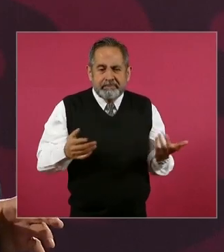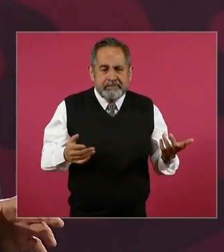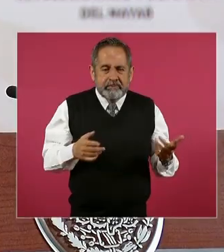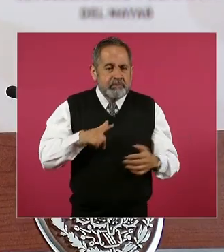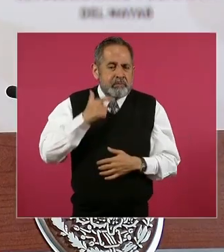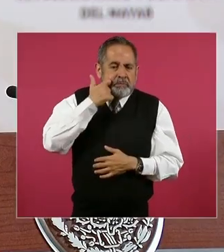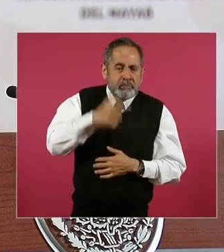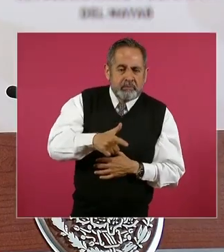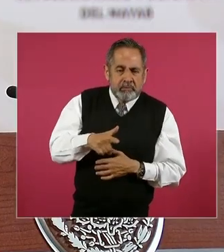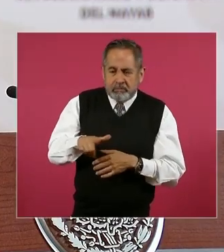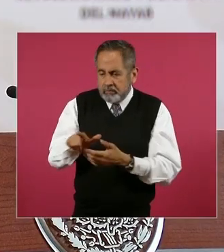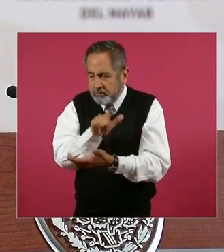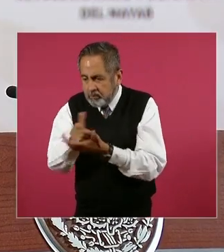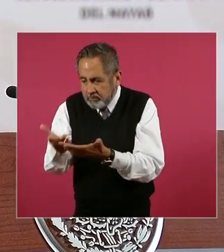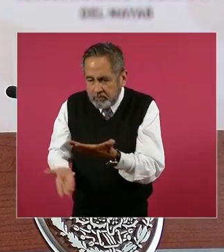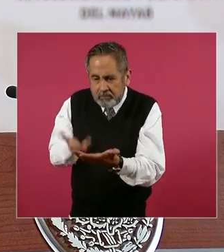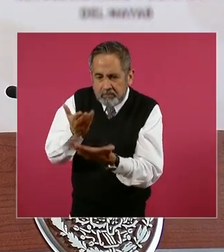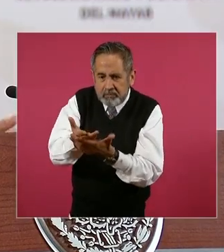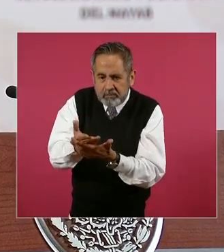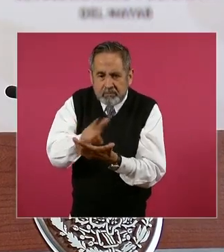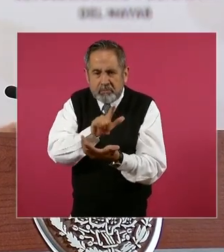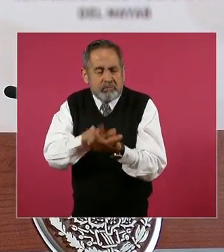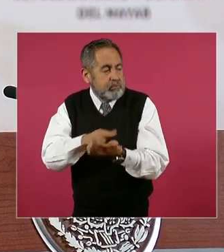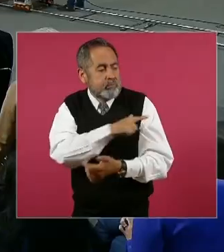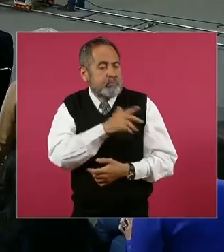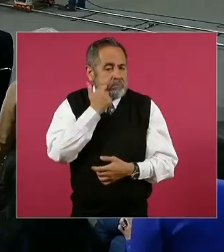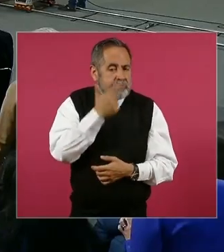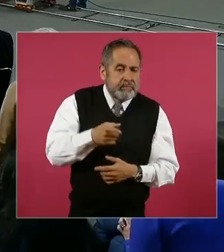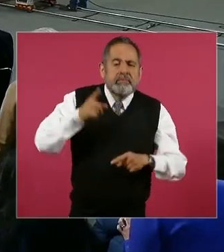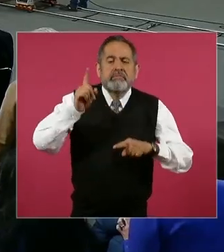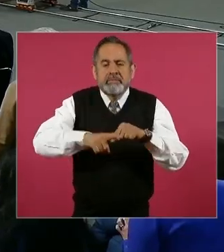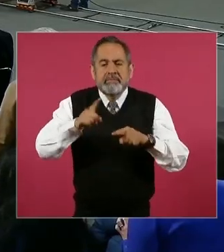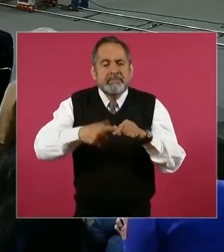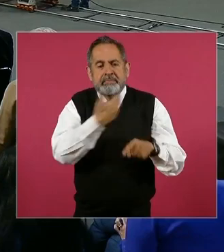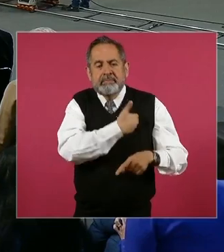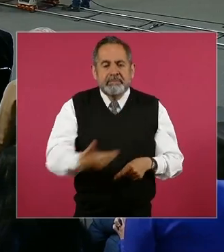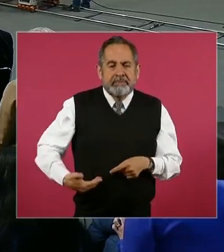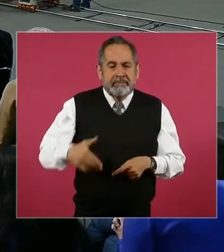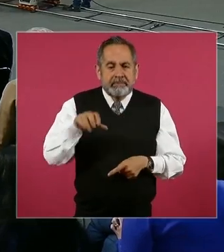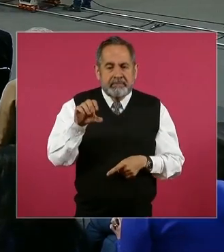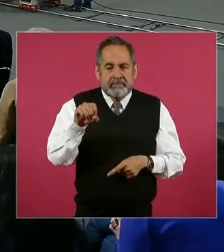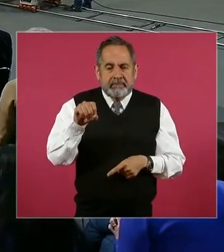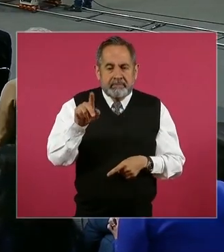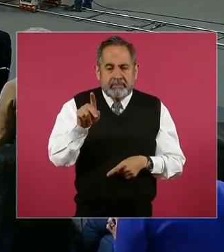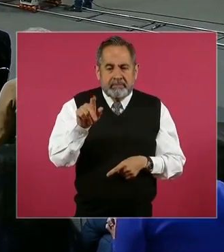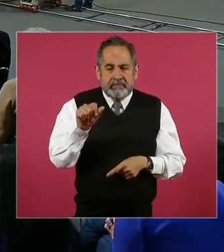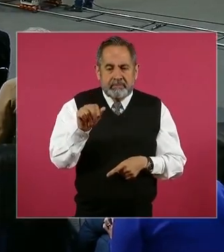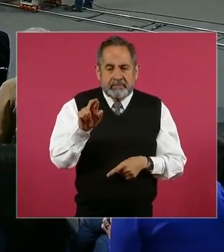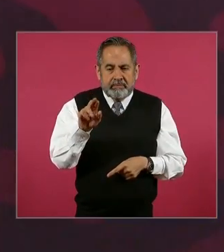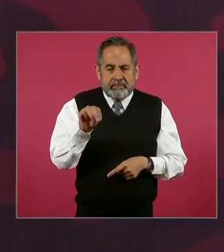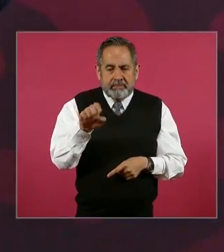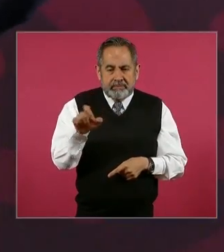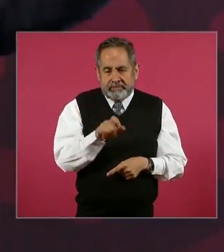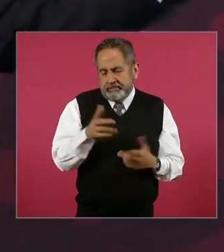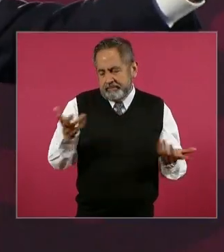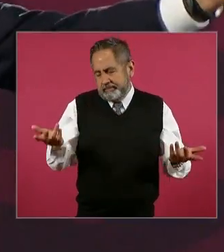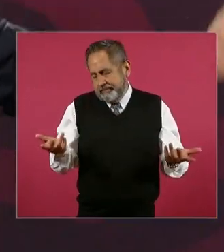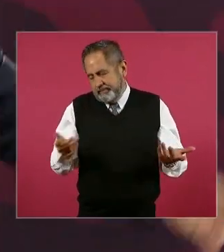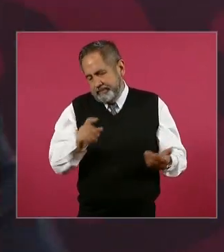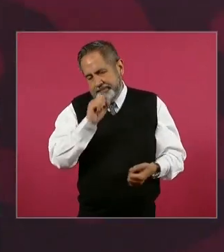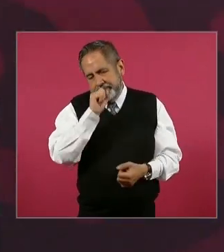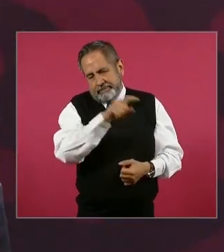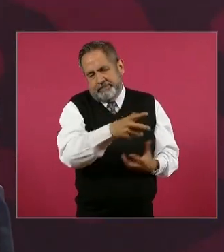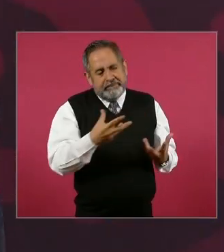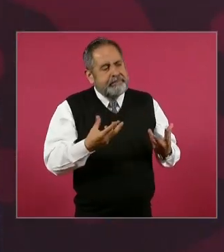no quieren la reforma te pregunto Quién es el presidente de cermex El